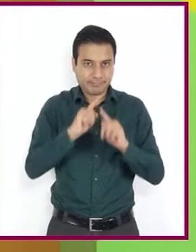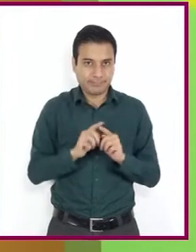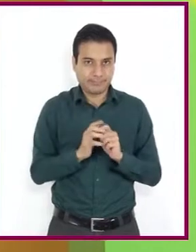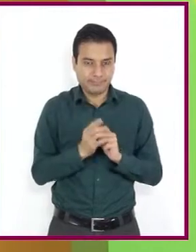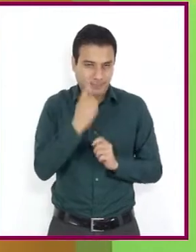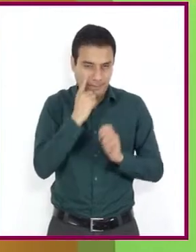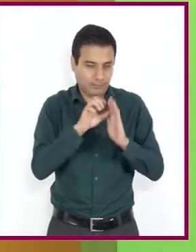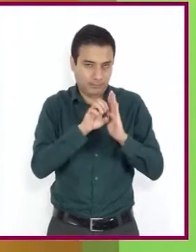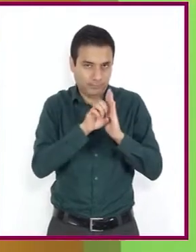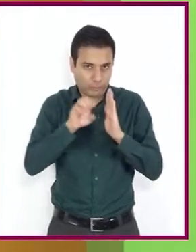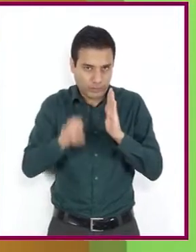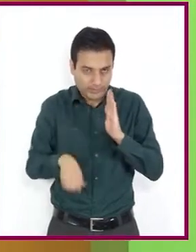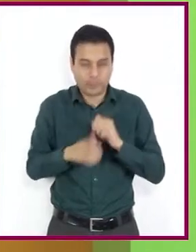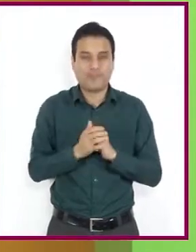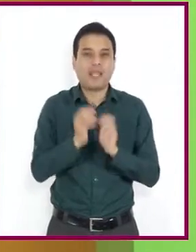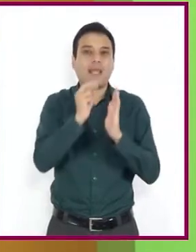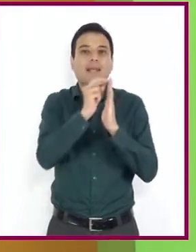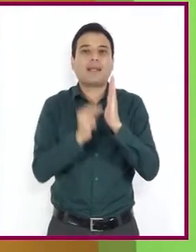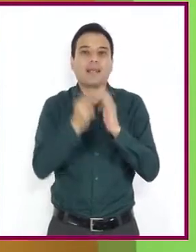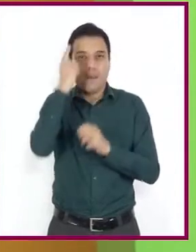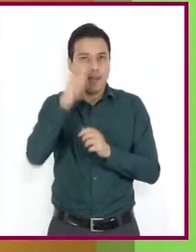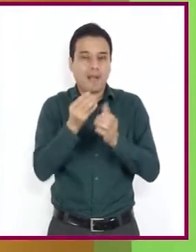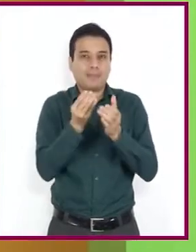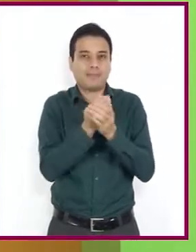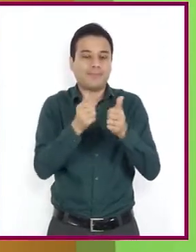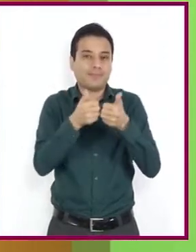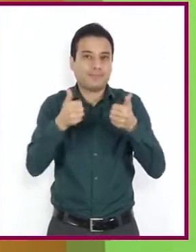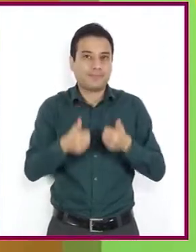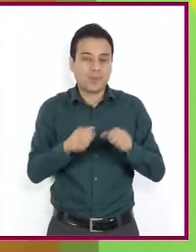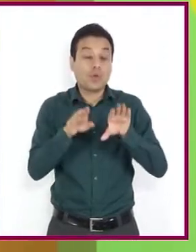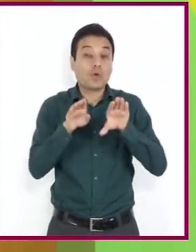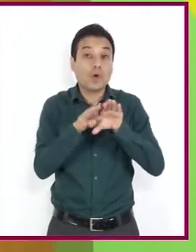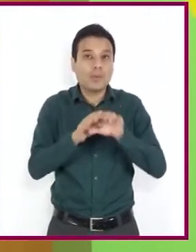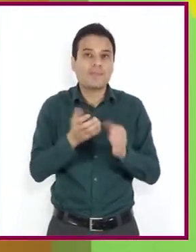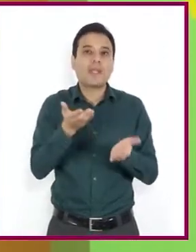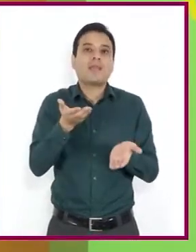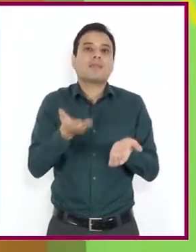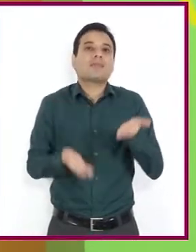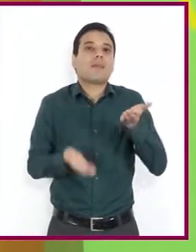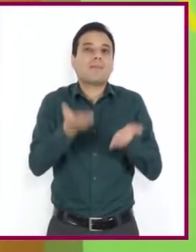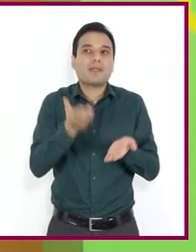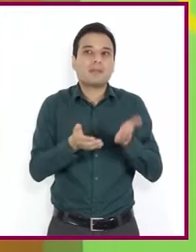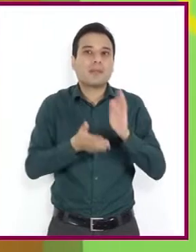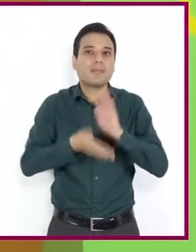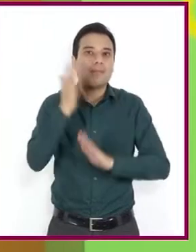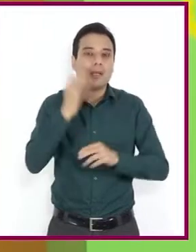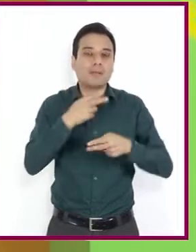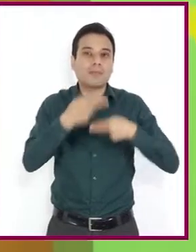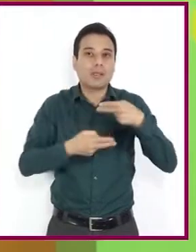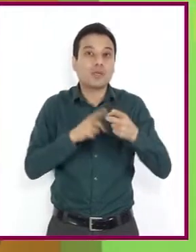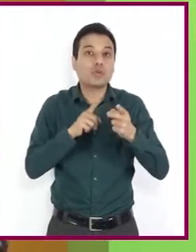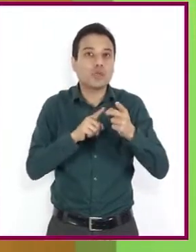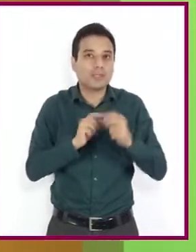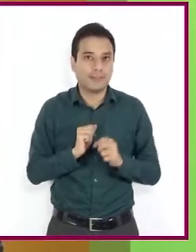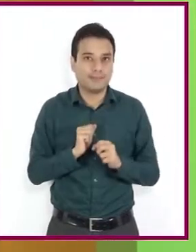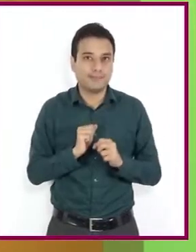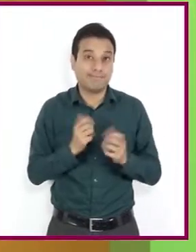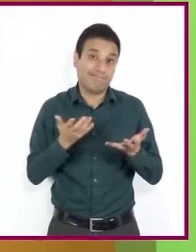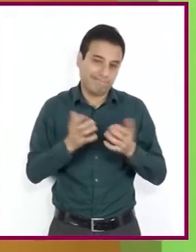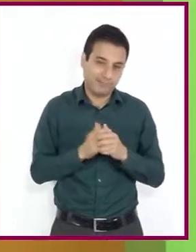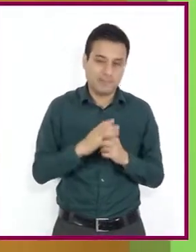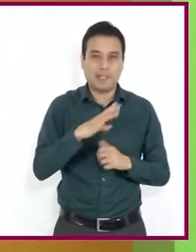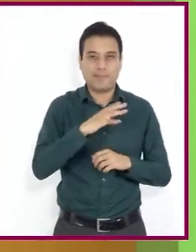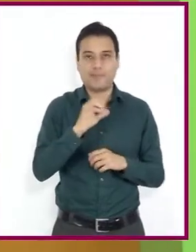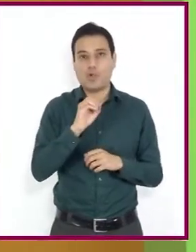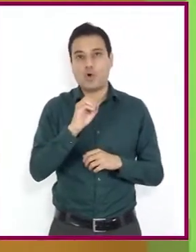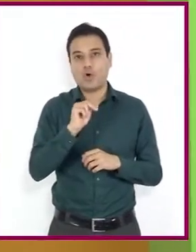los criterios para clasificar las ondas es dependiendo de la dirección en la que oscilen. Dependiendo de esto, las ondas pueden